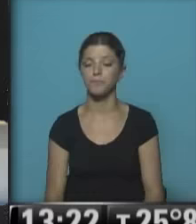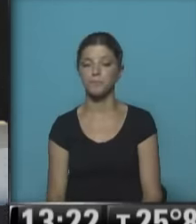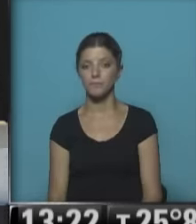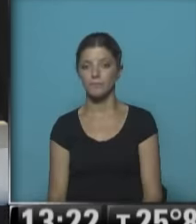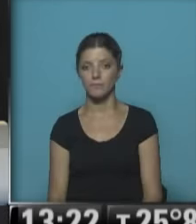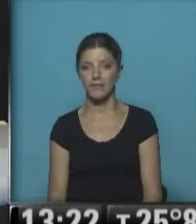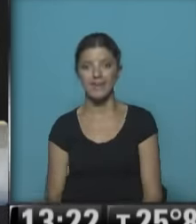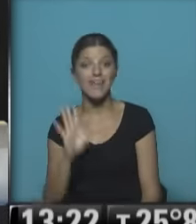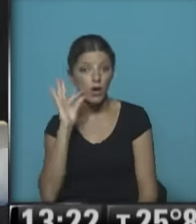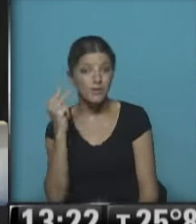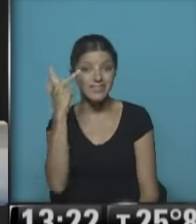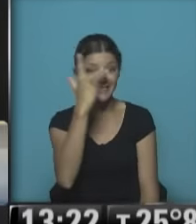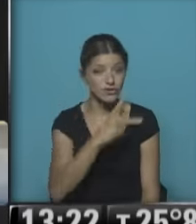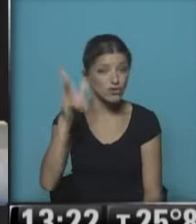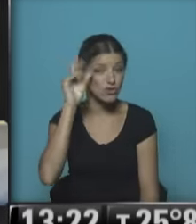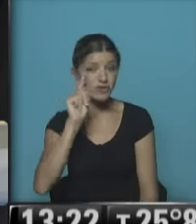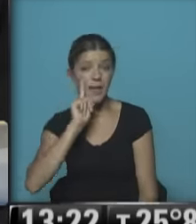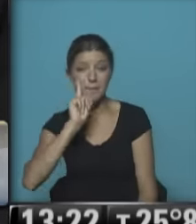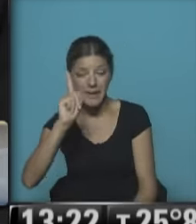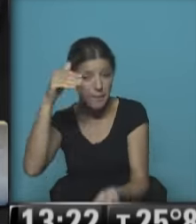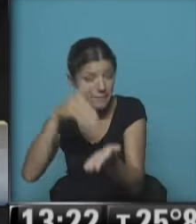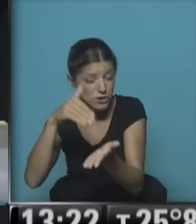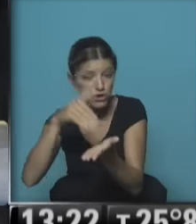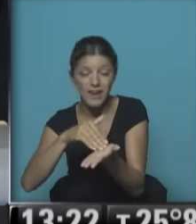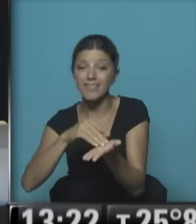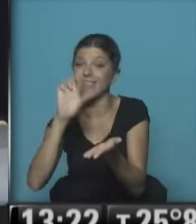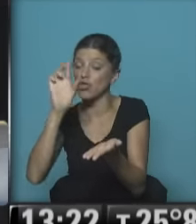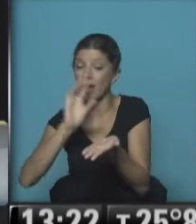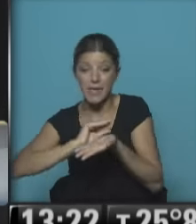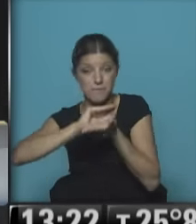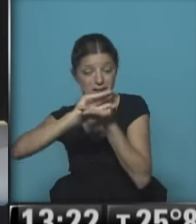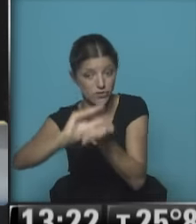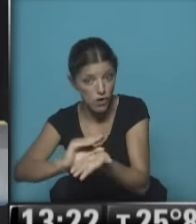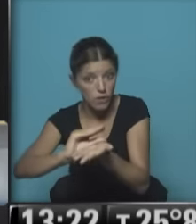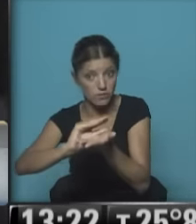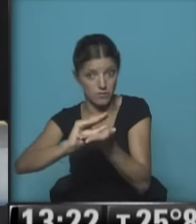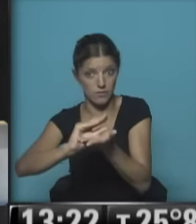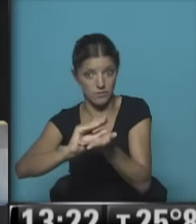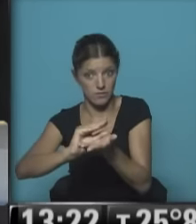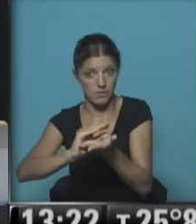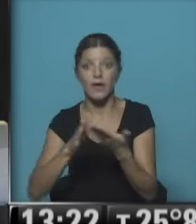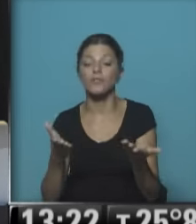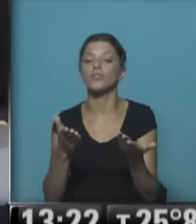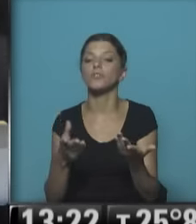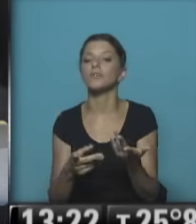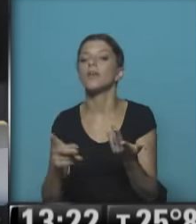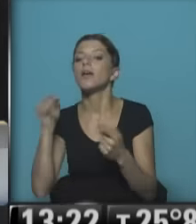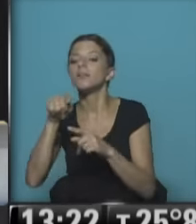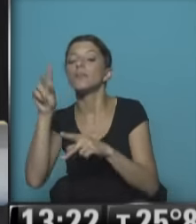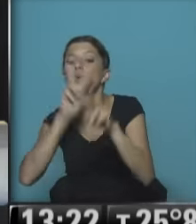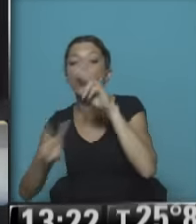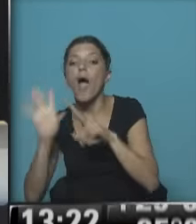Por ejemplo, estamos hablando de un parate de 380 mil millones de dólares en inversiones. Es decir, el fenómeno, el efecto, es el inverso. Es decir, provocó